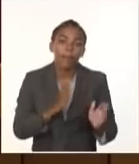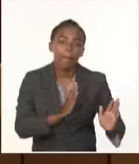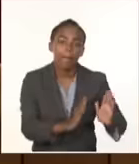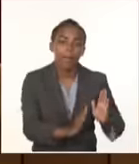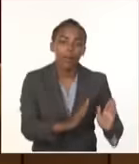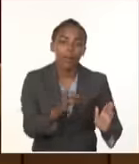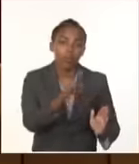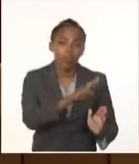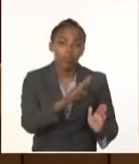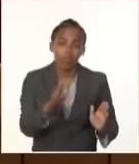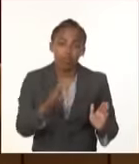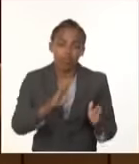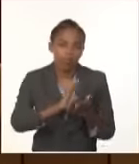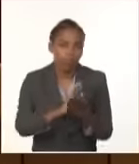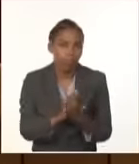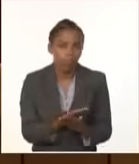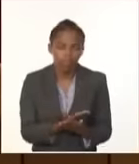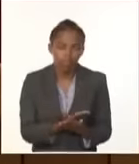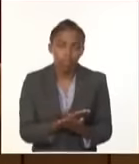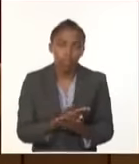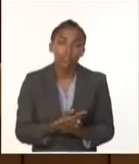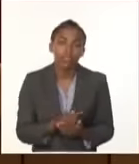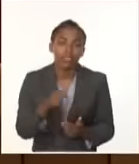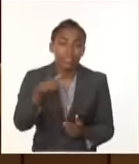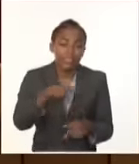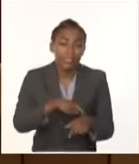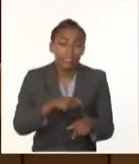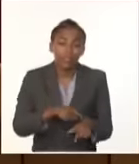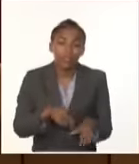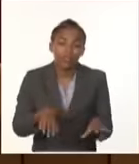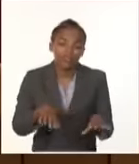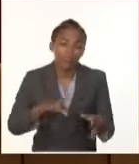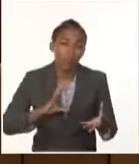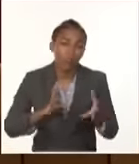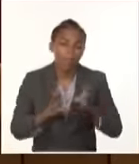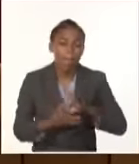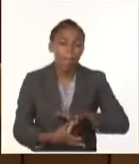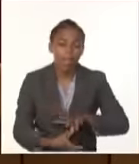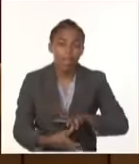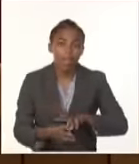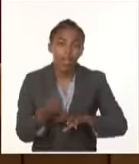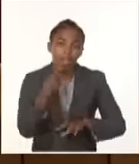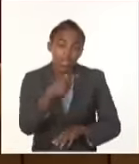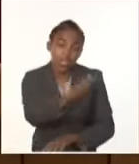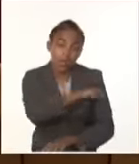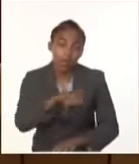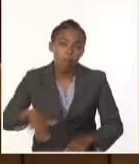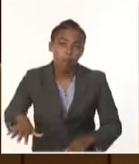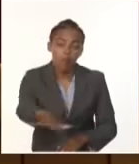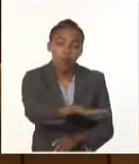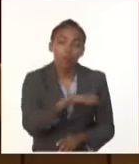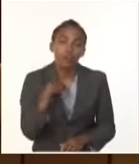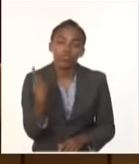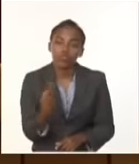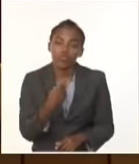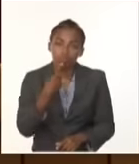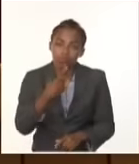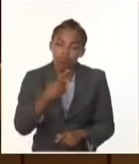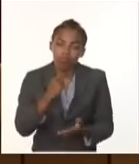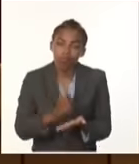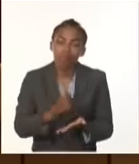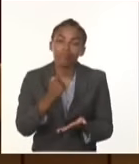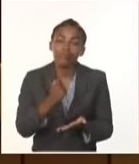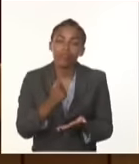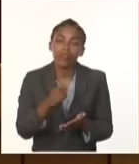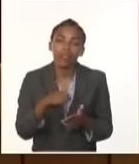terminó. El momento es muy difícil, sin dudas. Lo dice el pueblo y lo ratificamos quienes trabajamos por aliviar